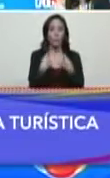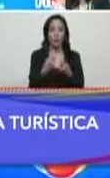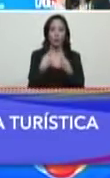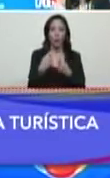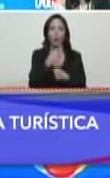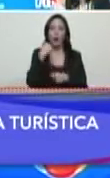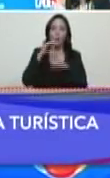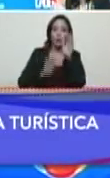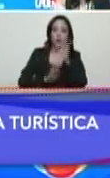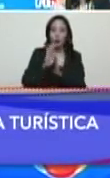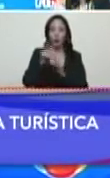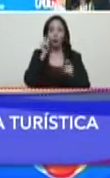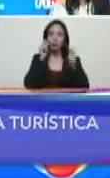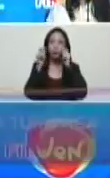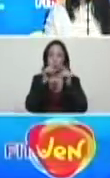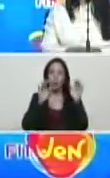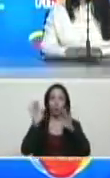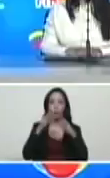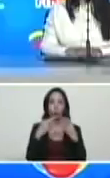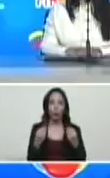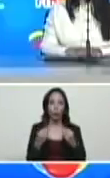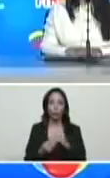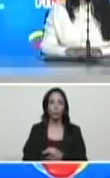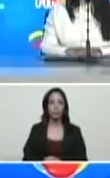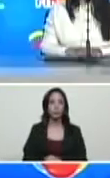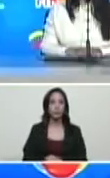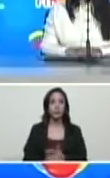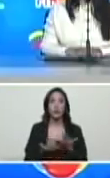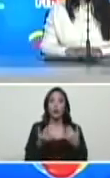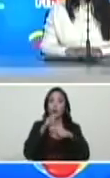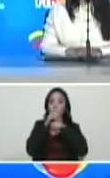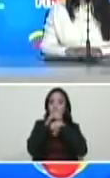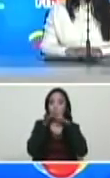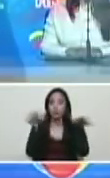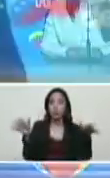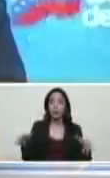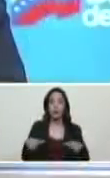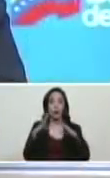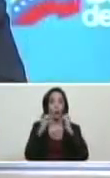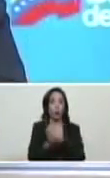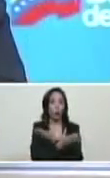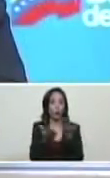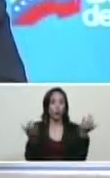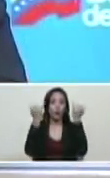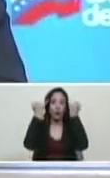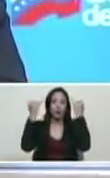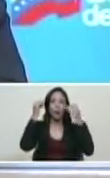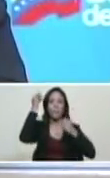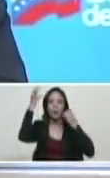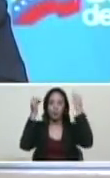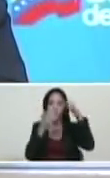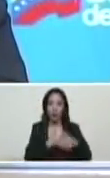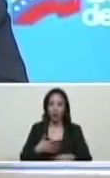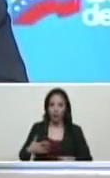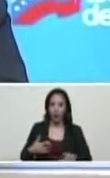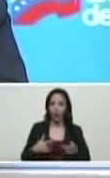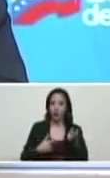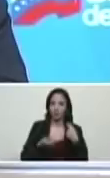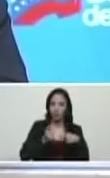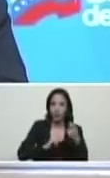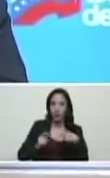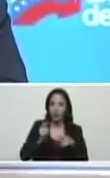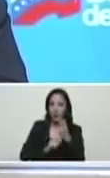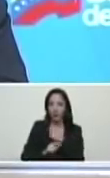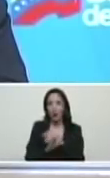el desarrollo del turismo. Y aquí va mi mensaje a todos aquellos emprendedores, a